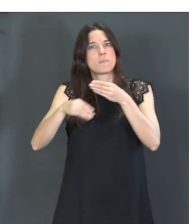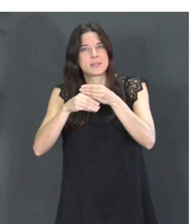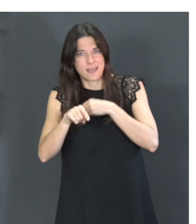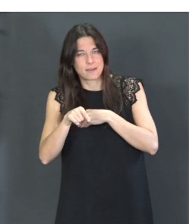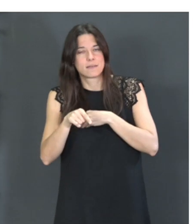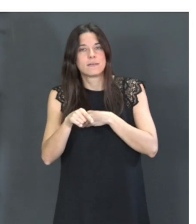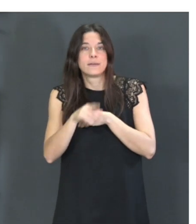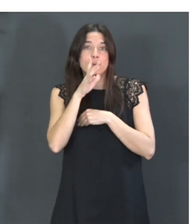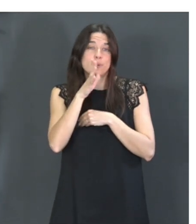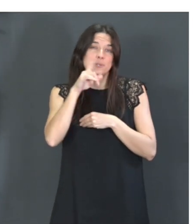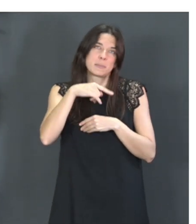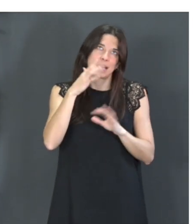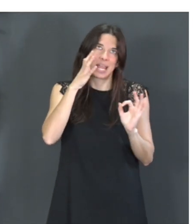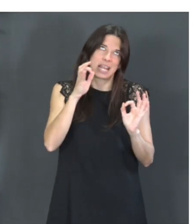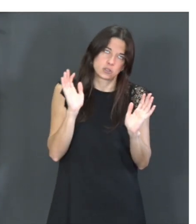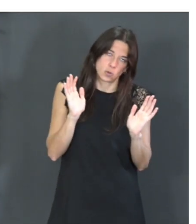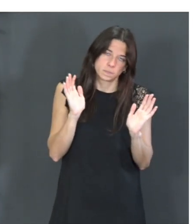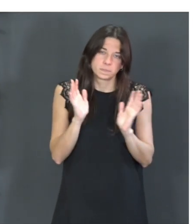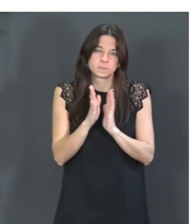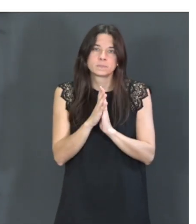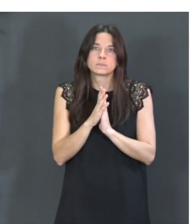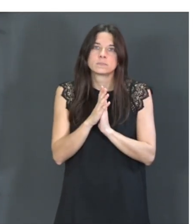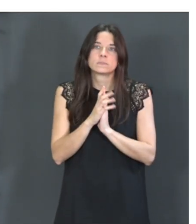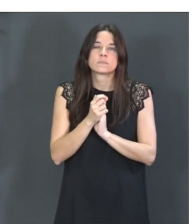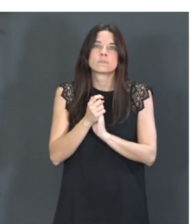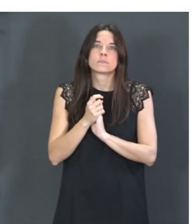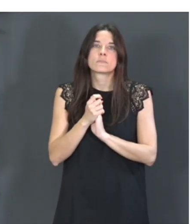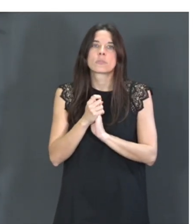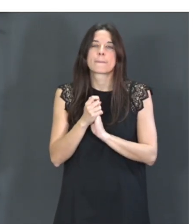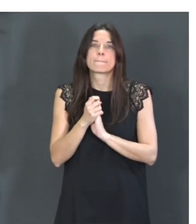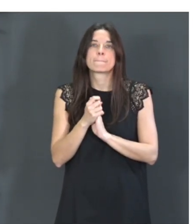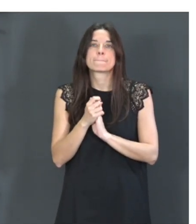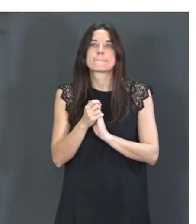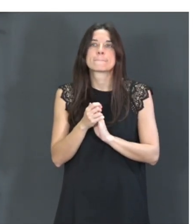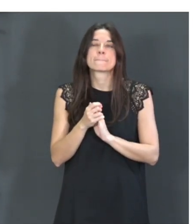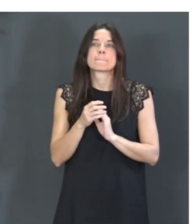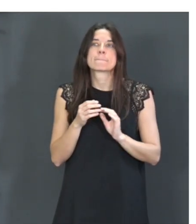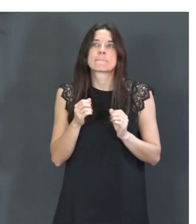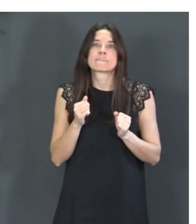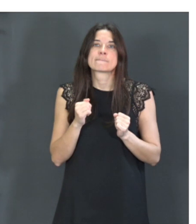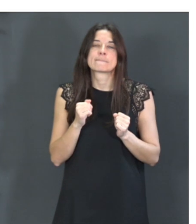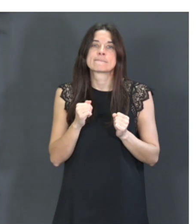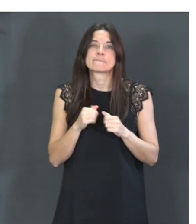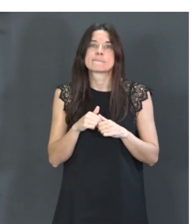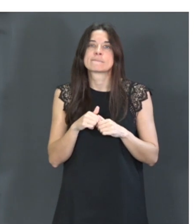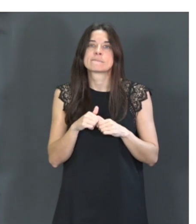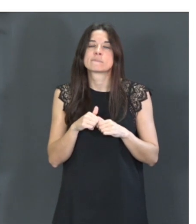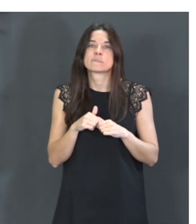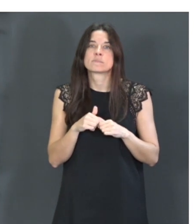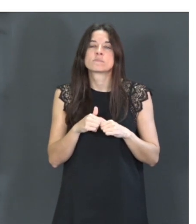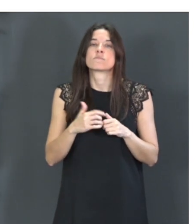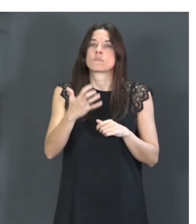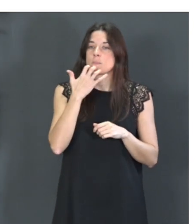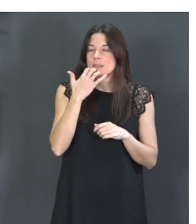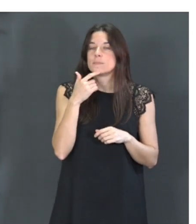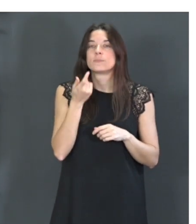Porque corremos también el riesgo de que al final, en lugar de utilizar la